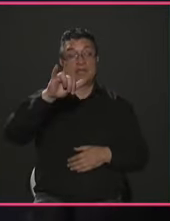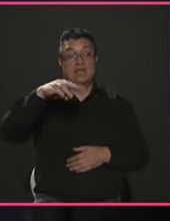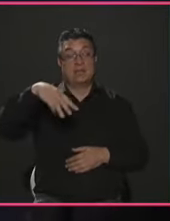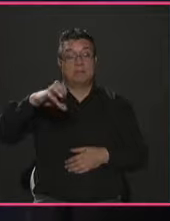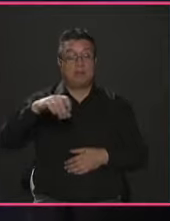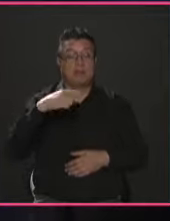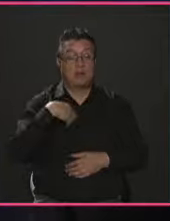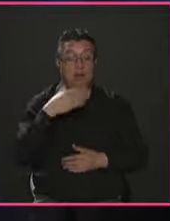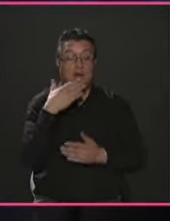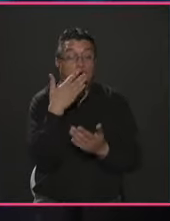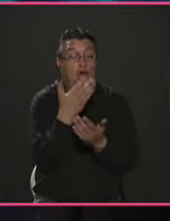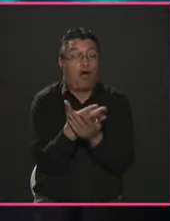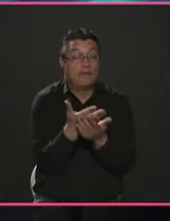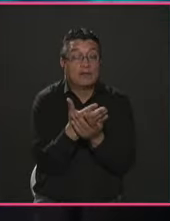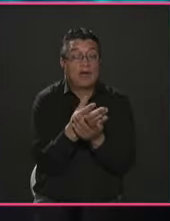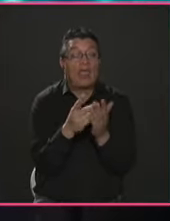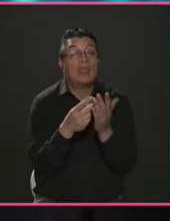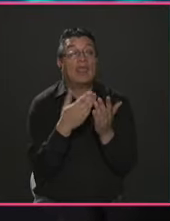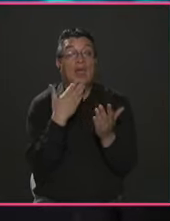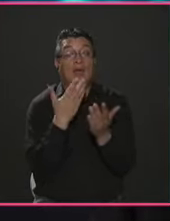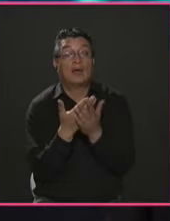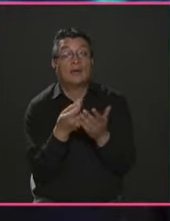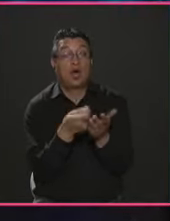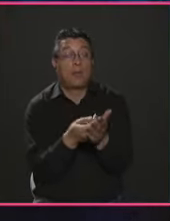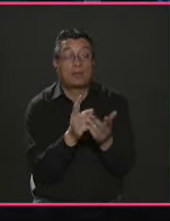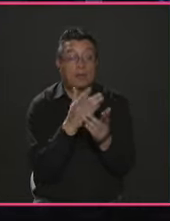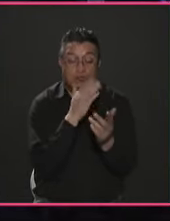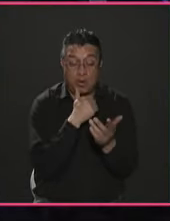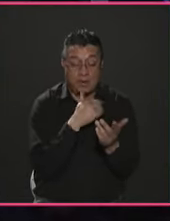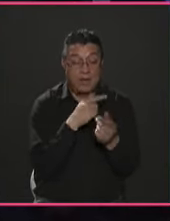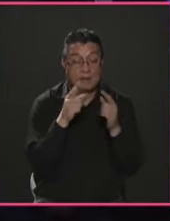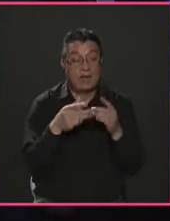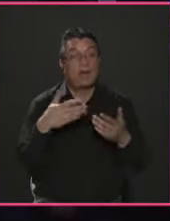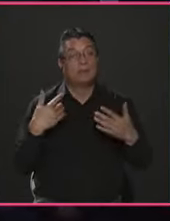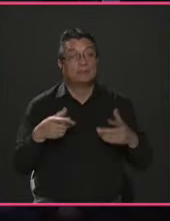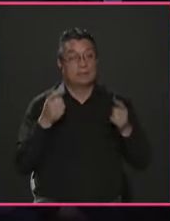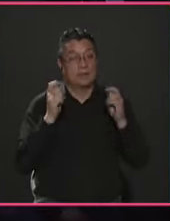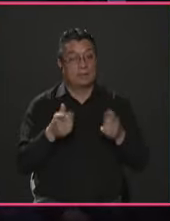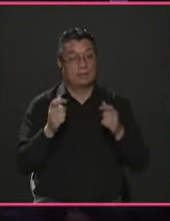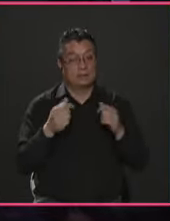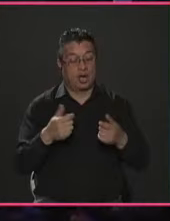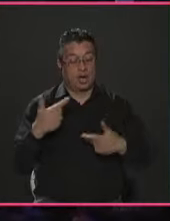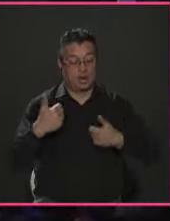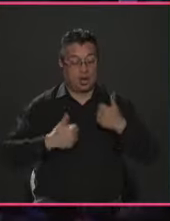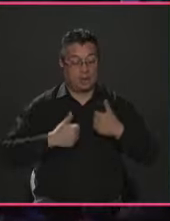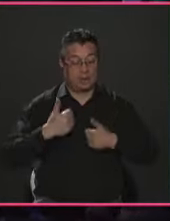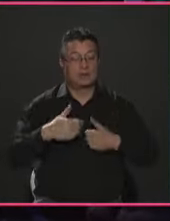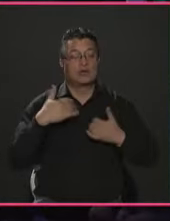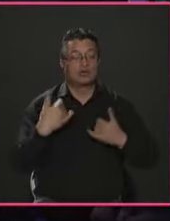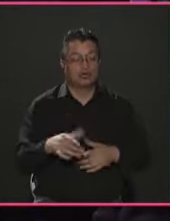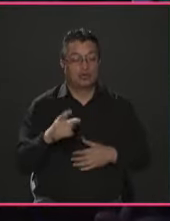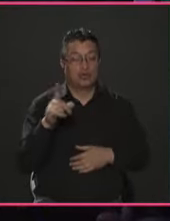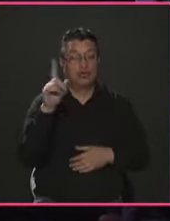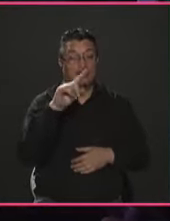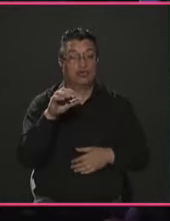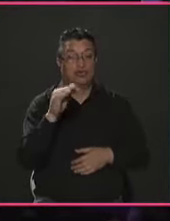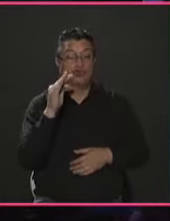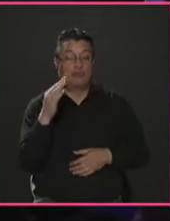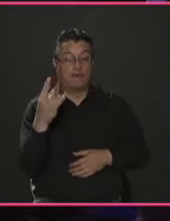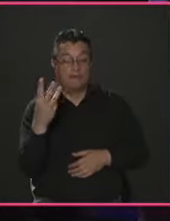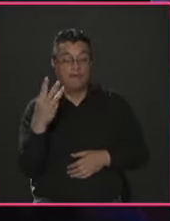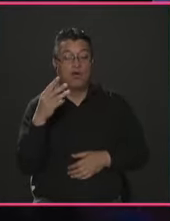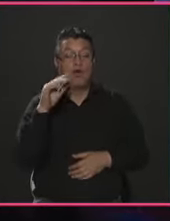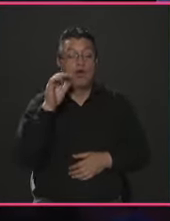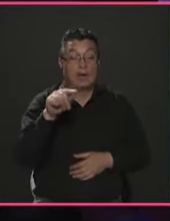y la demanda no se encuentra el desarrollo de competencias clave transversales para la economía digital soft todas